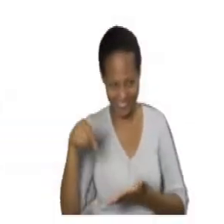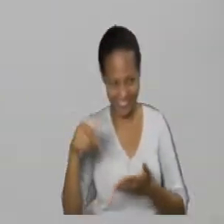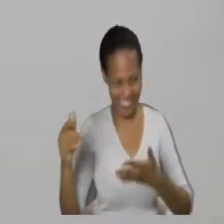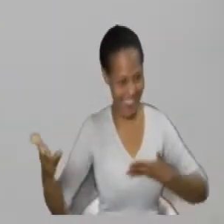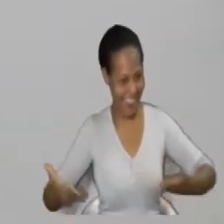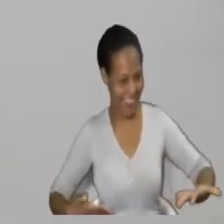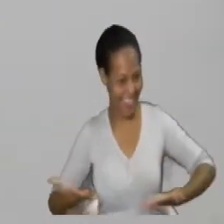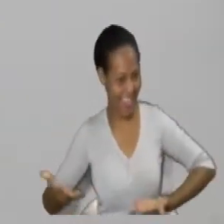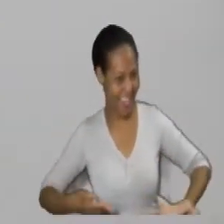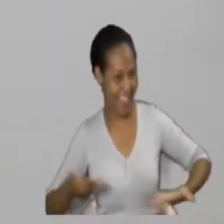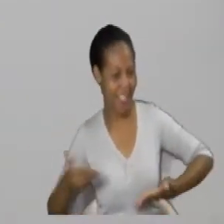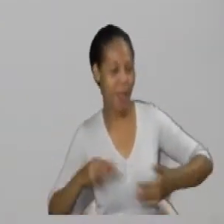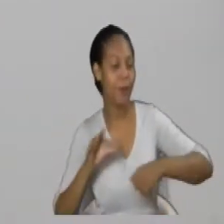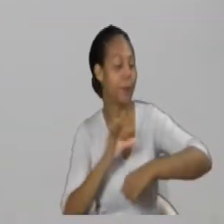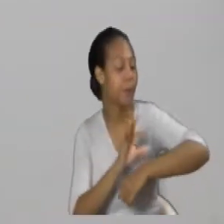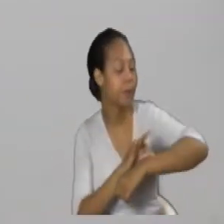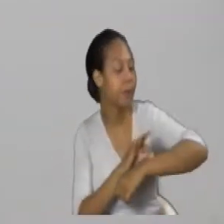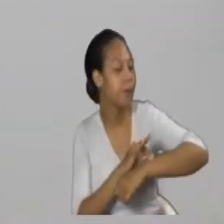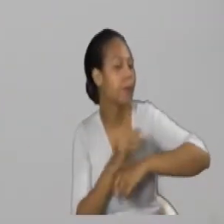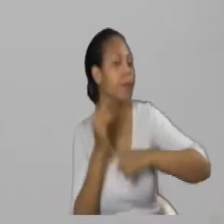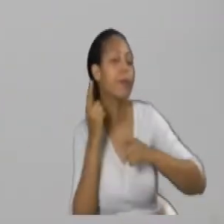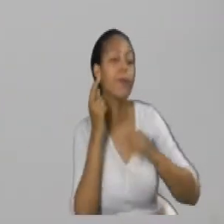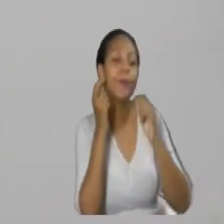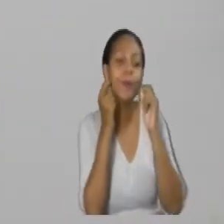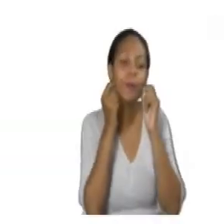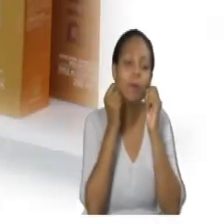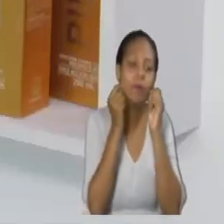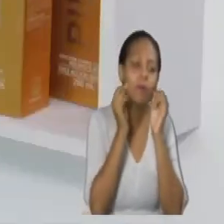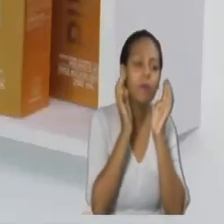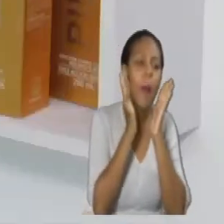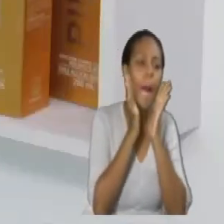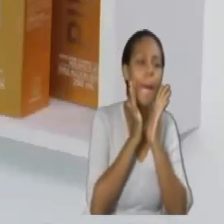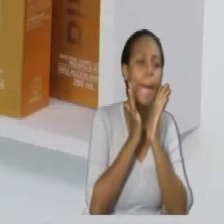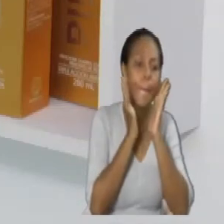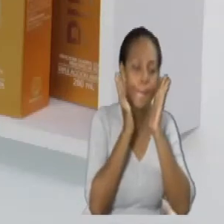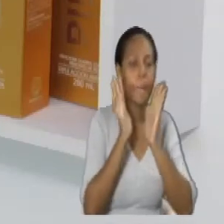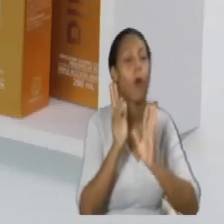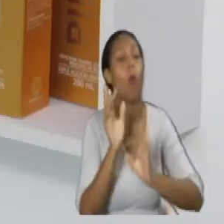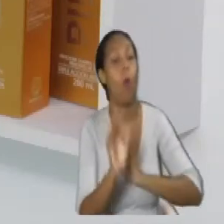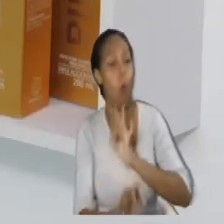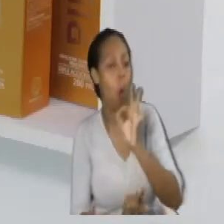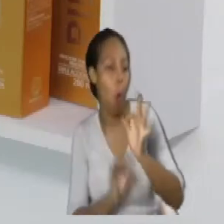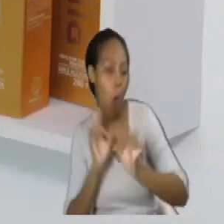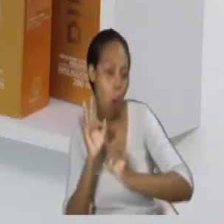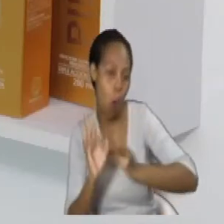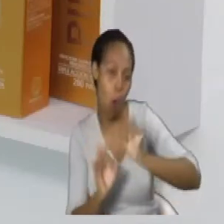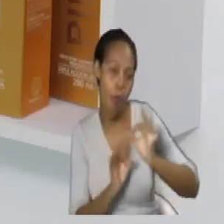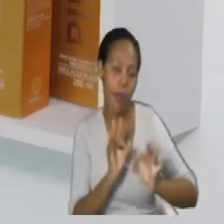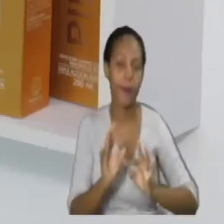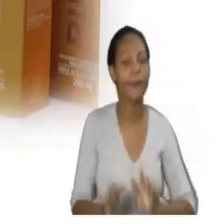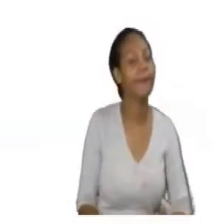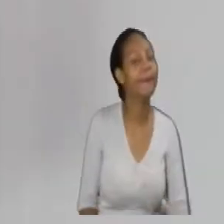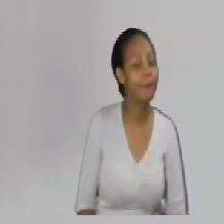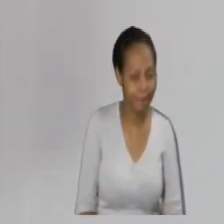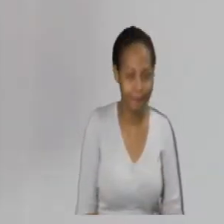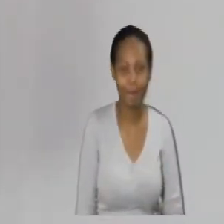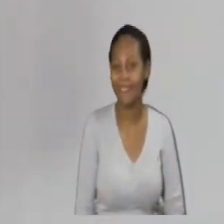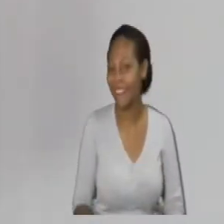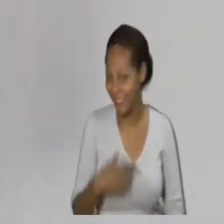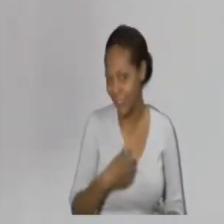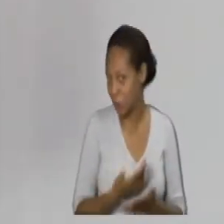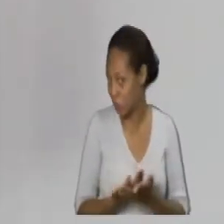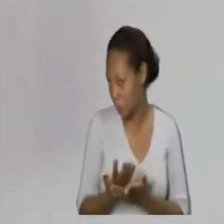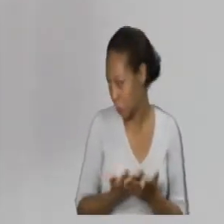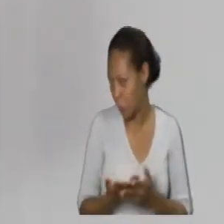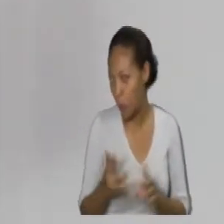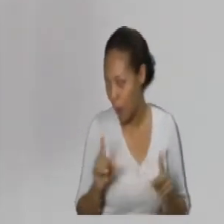y les voy a comentar otras cositas, que también tengo otros truquitos para ustedes, de verdad que sí.